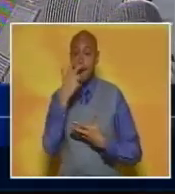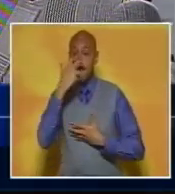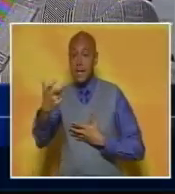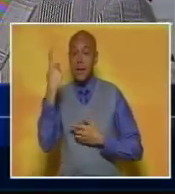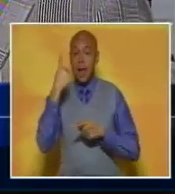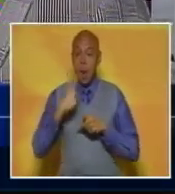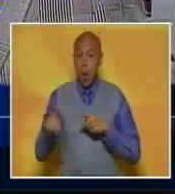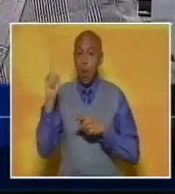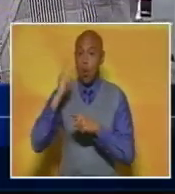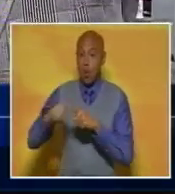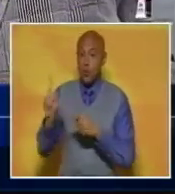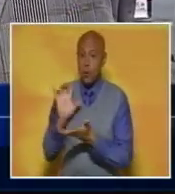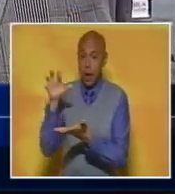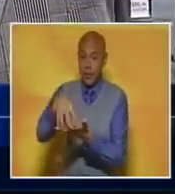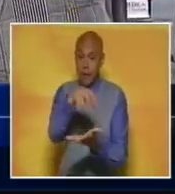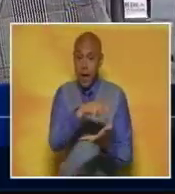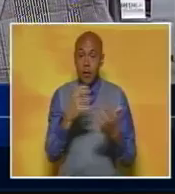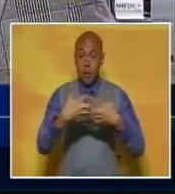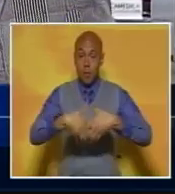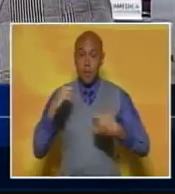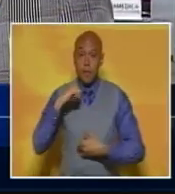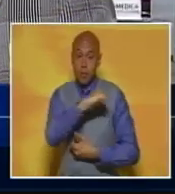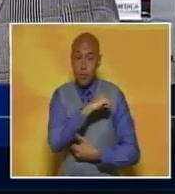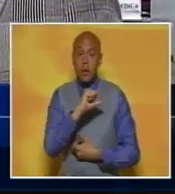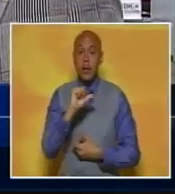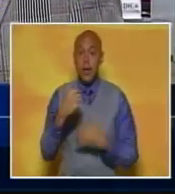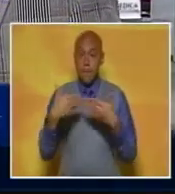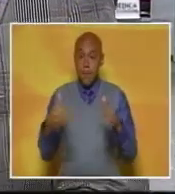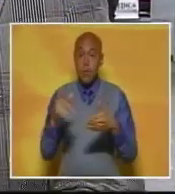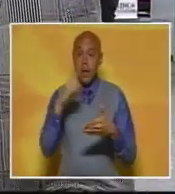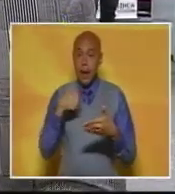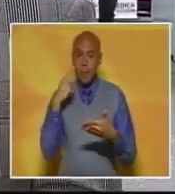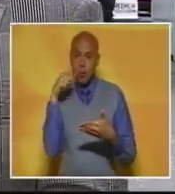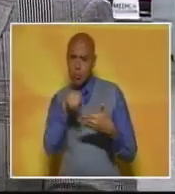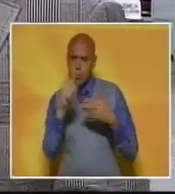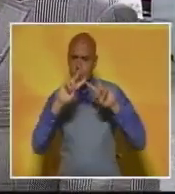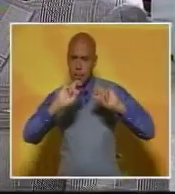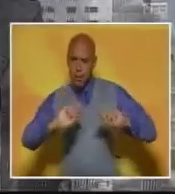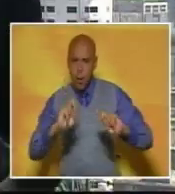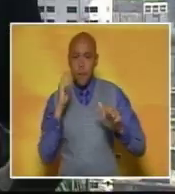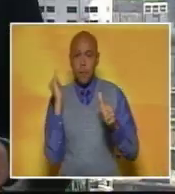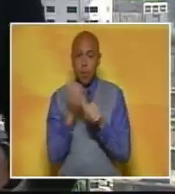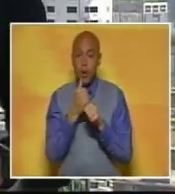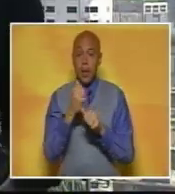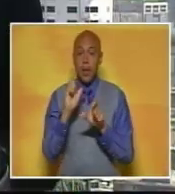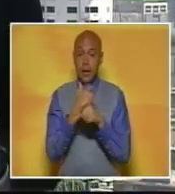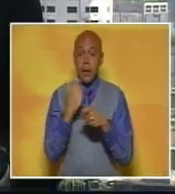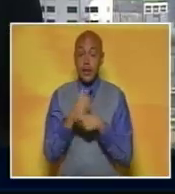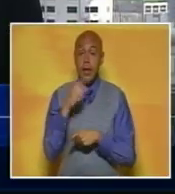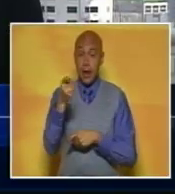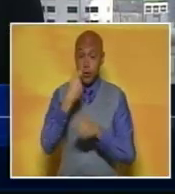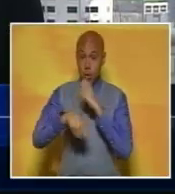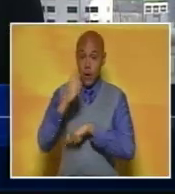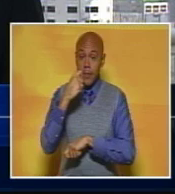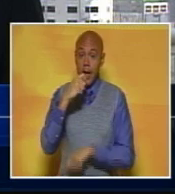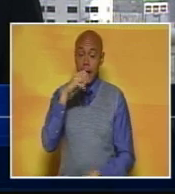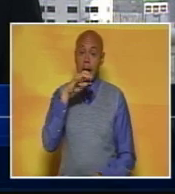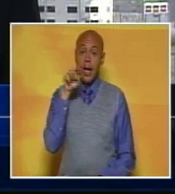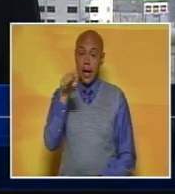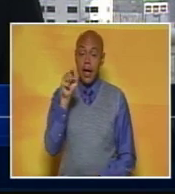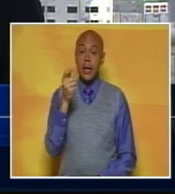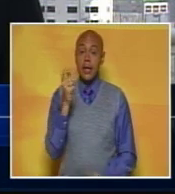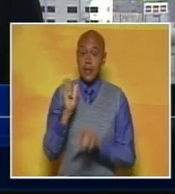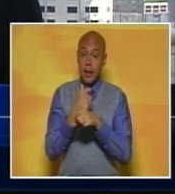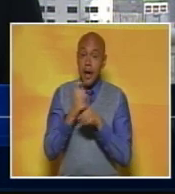otras organizaciones, tanto públicas como privadas, para hacer el trabajo de pesquisa y diagnóstico precoz en cáncer. La Sociedad Anticancerosa de Venezuela